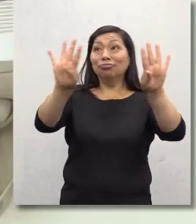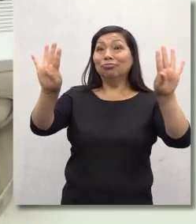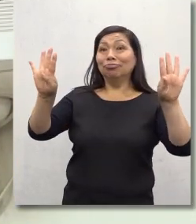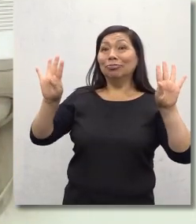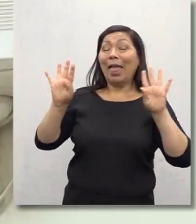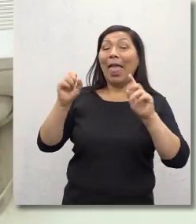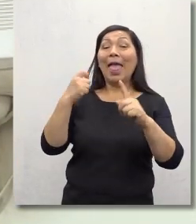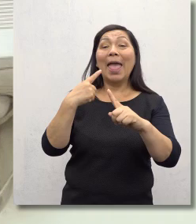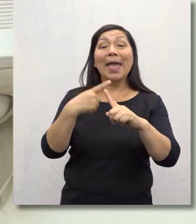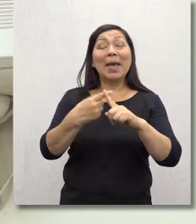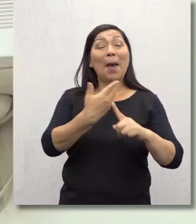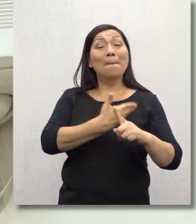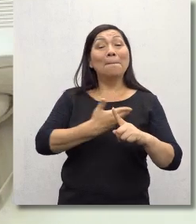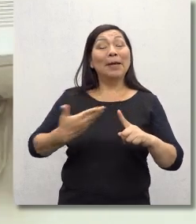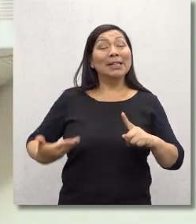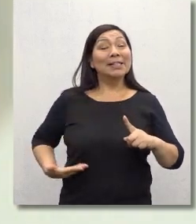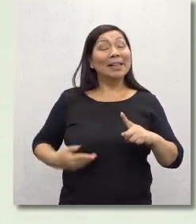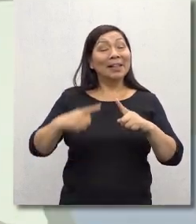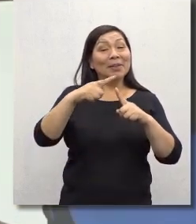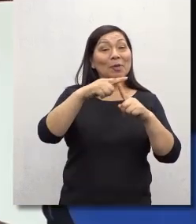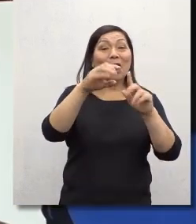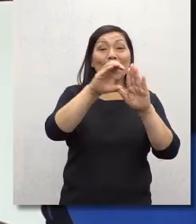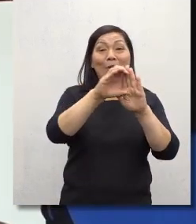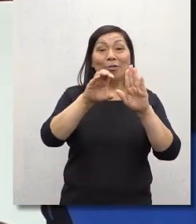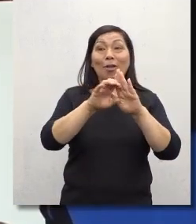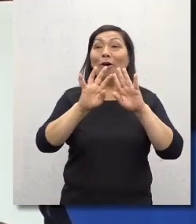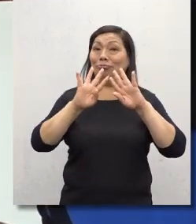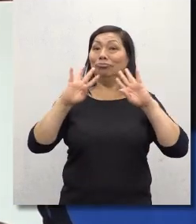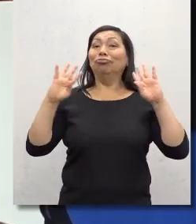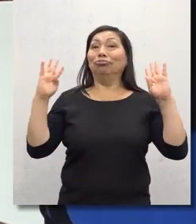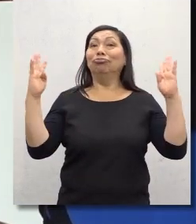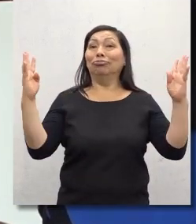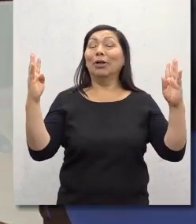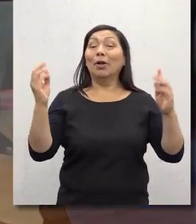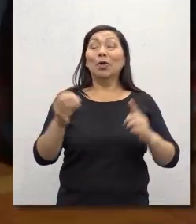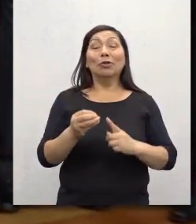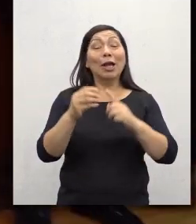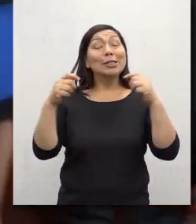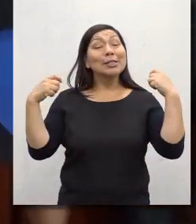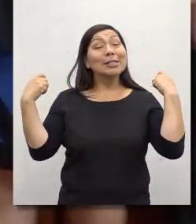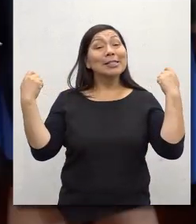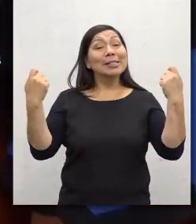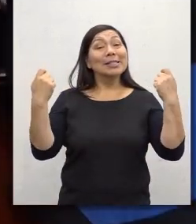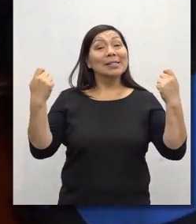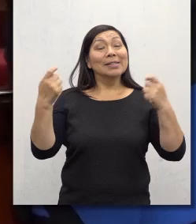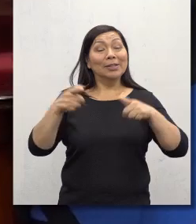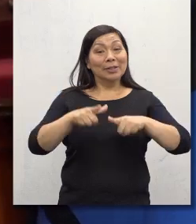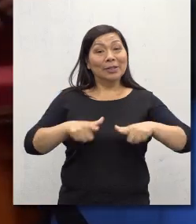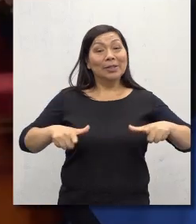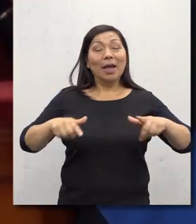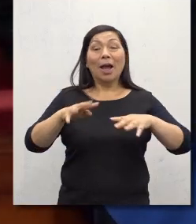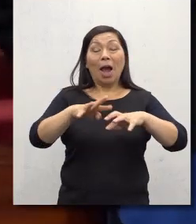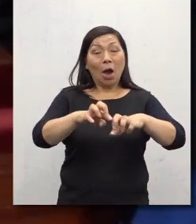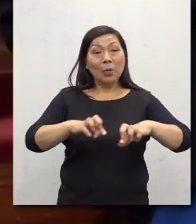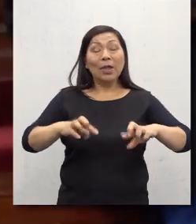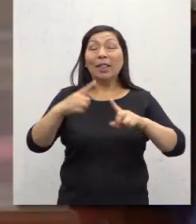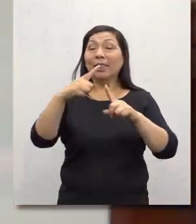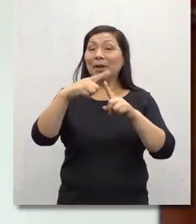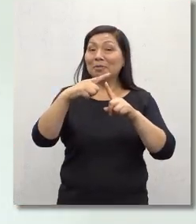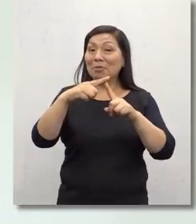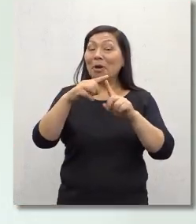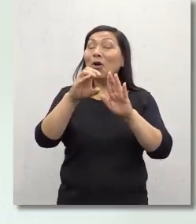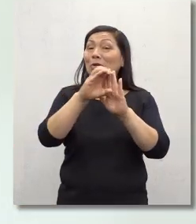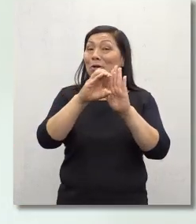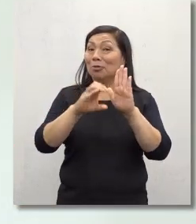de expresidentes del Tribunal Constitucional. En una ceremonia especial realizada en la sala de audiencias del tribunal,